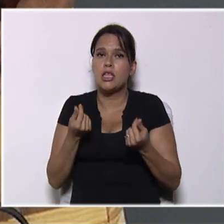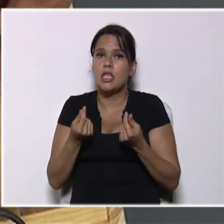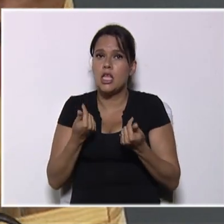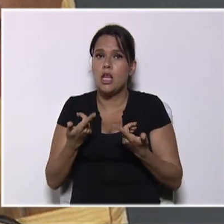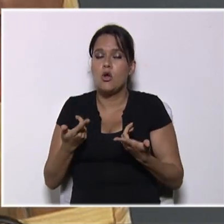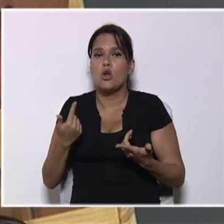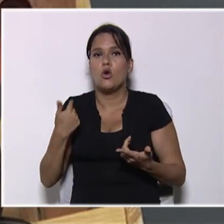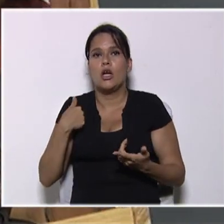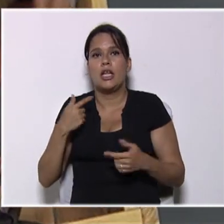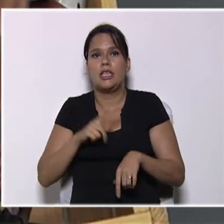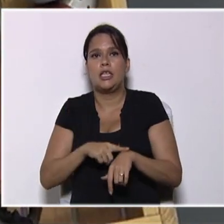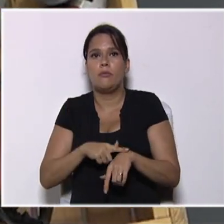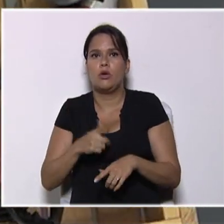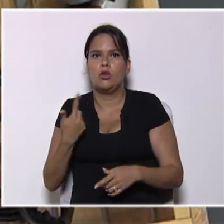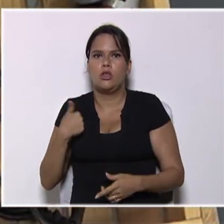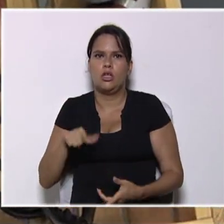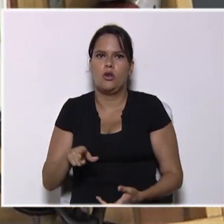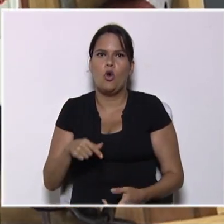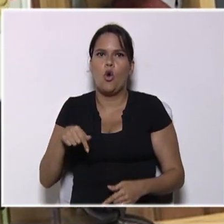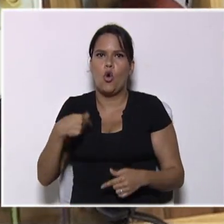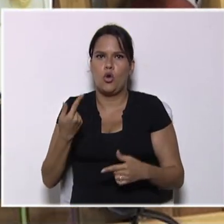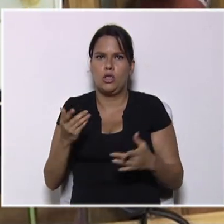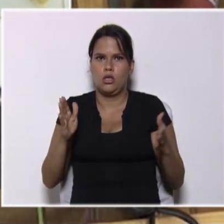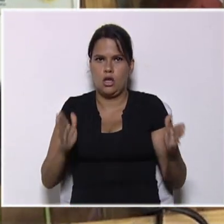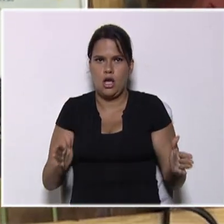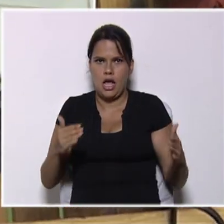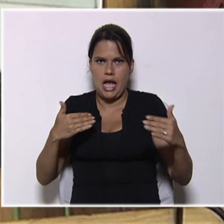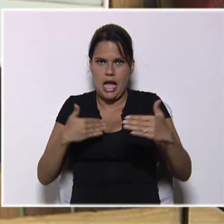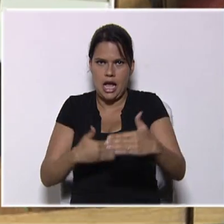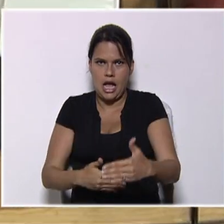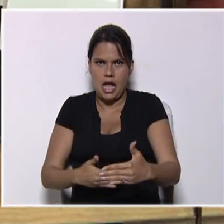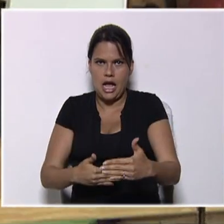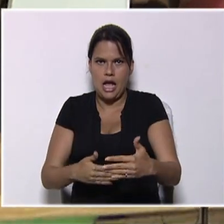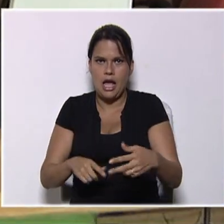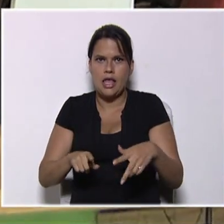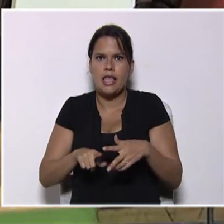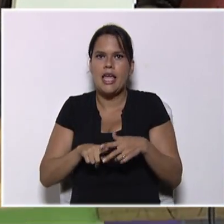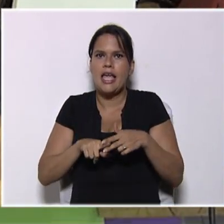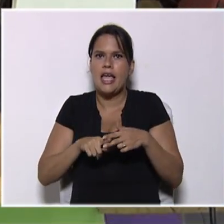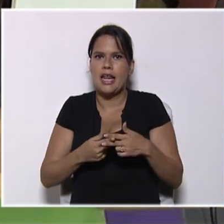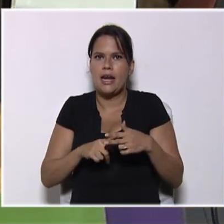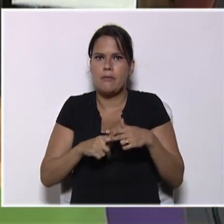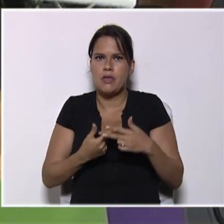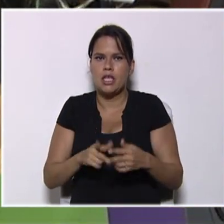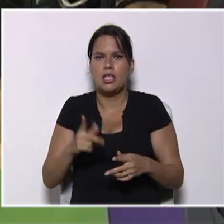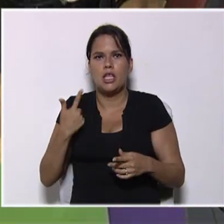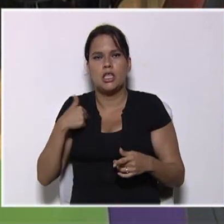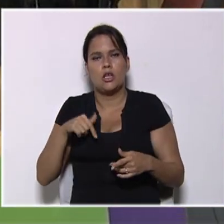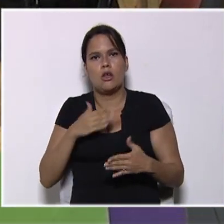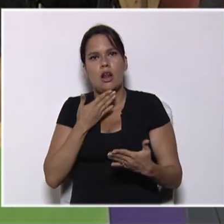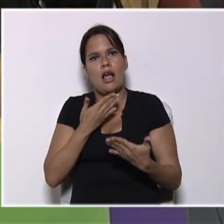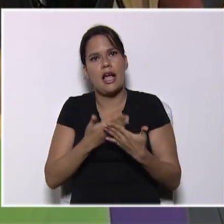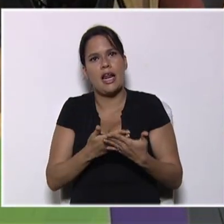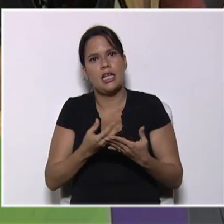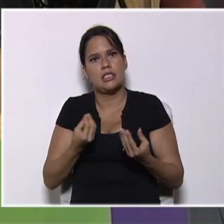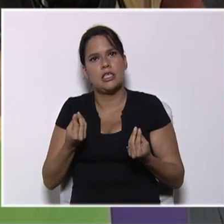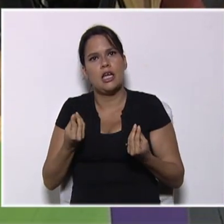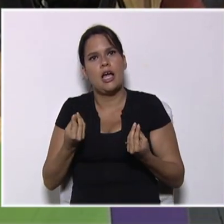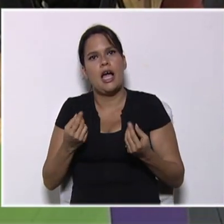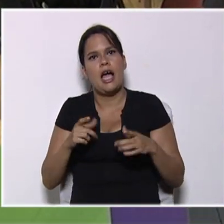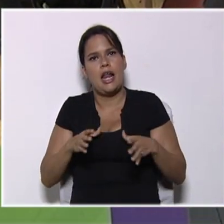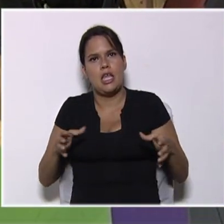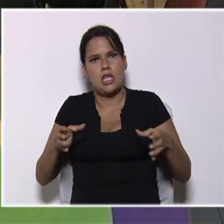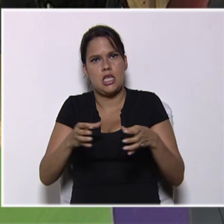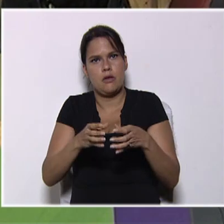quiero mostrarles, es mi caja de herramientas, que tengo que darle las gracias al equipo de Vive, en especial a Carlos, que me ayudó a